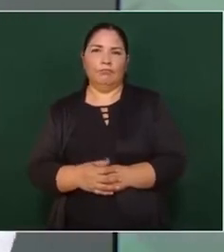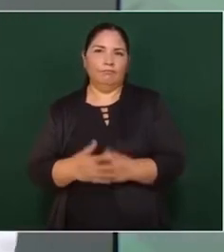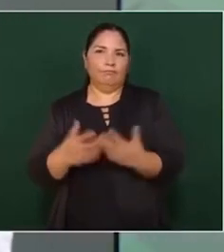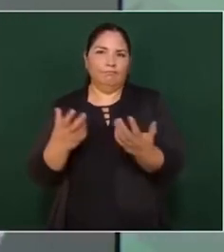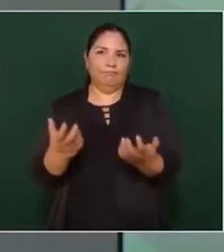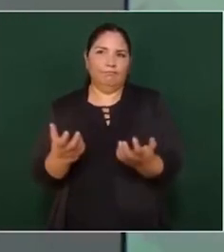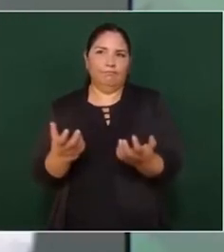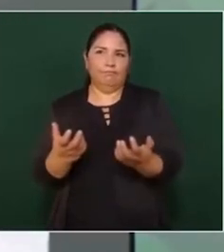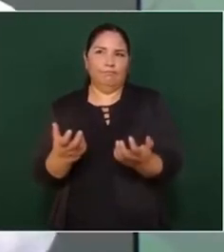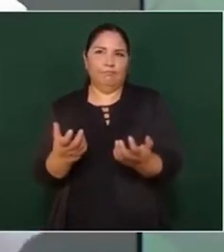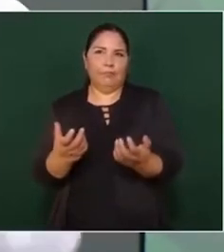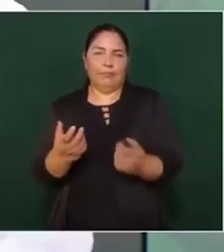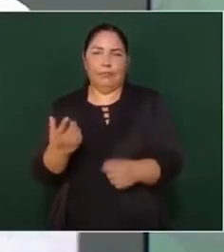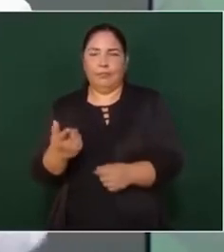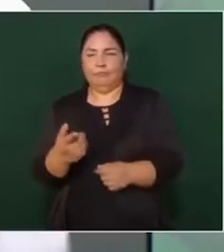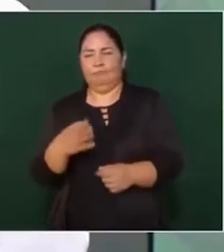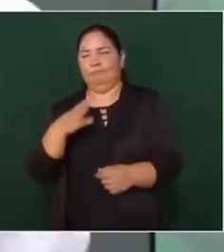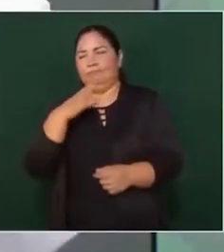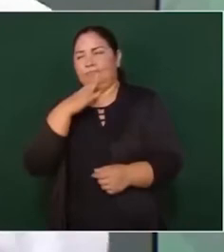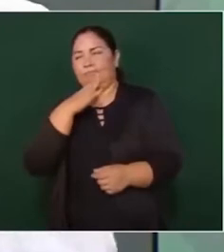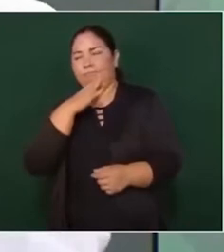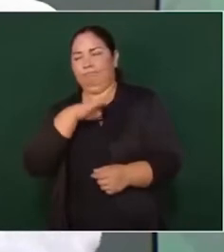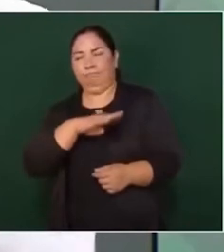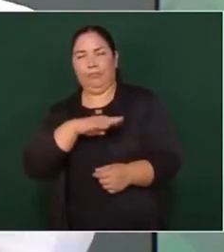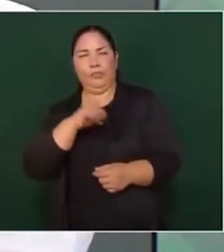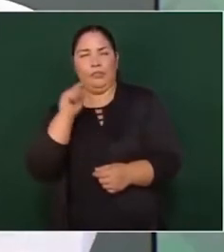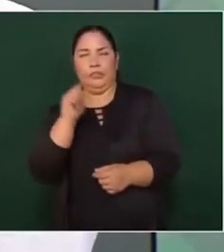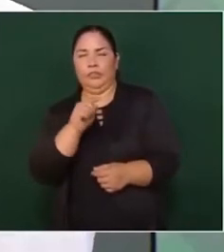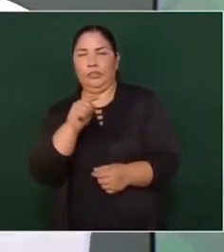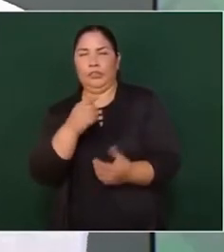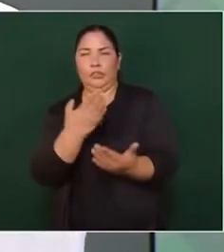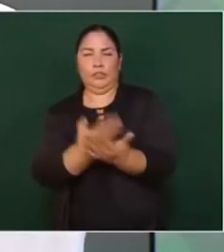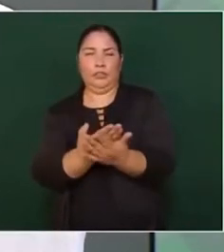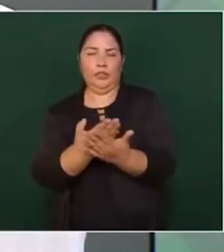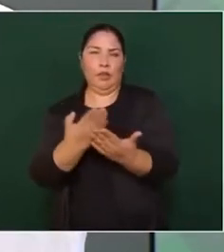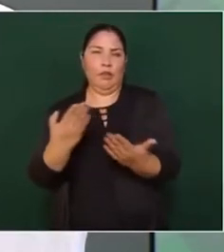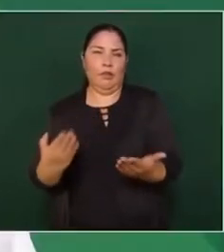los muy cretinos ahora,